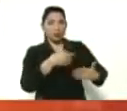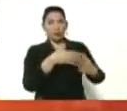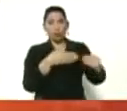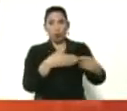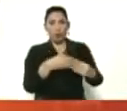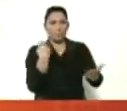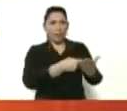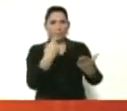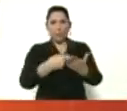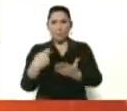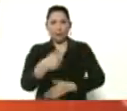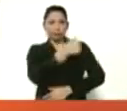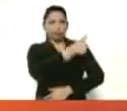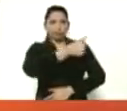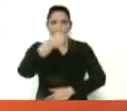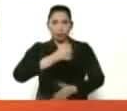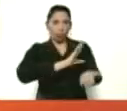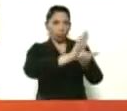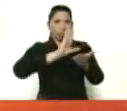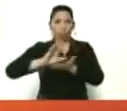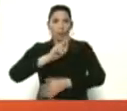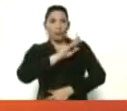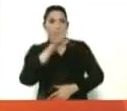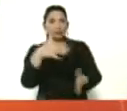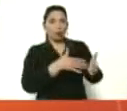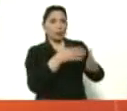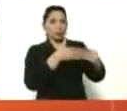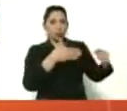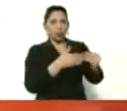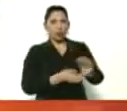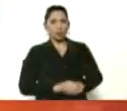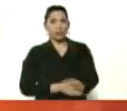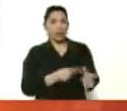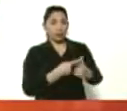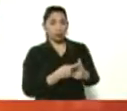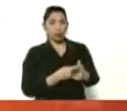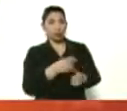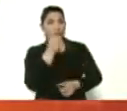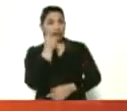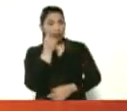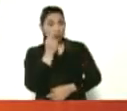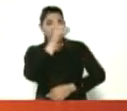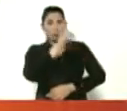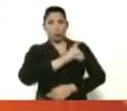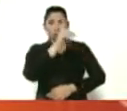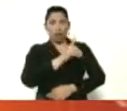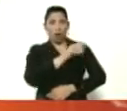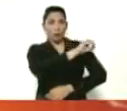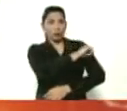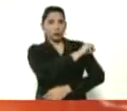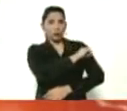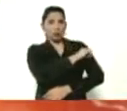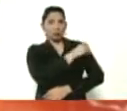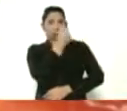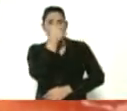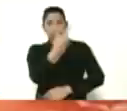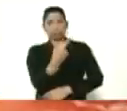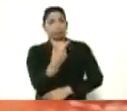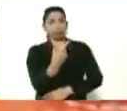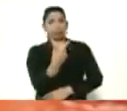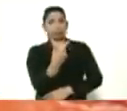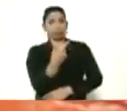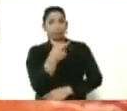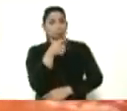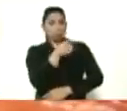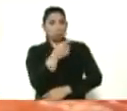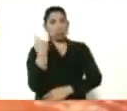para regalarle a cada diputado $25,000. Así que, señor diputado de la derecha, me importa muy poco lo que